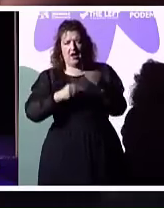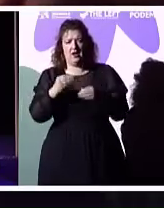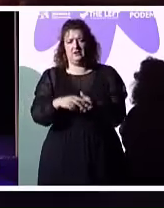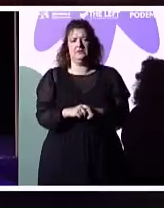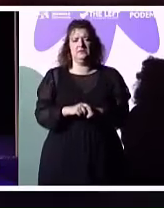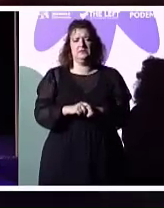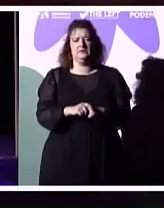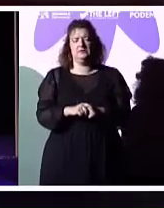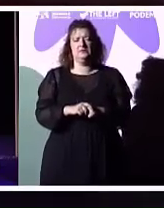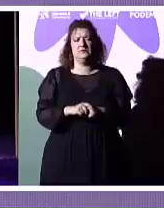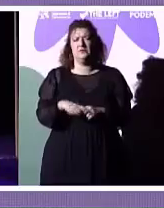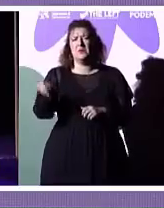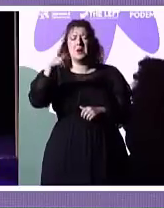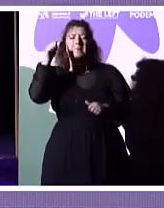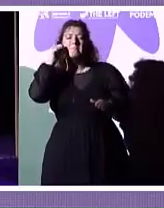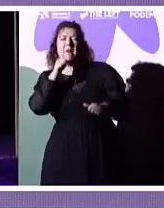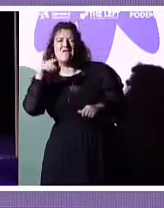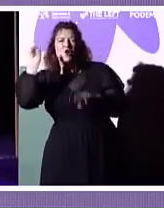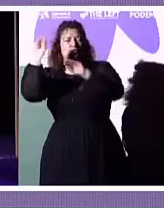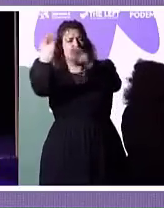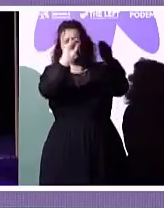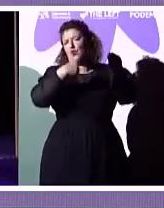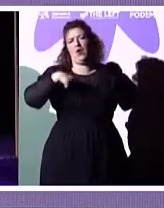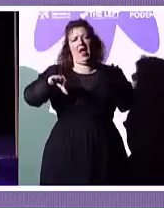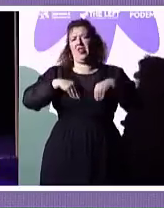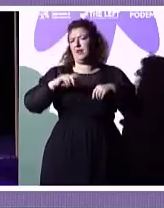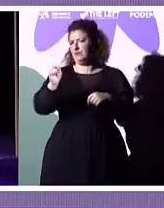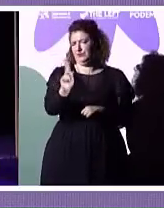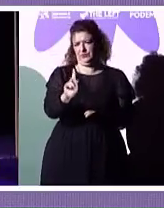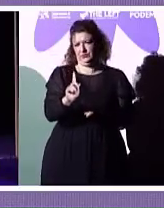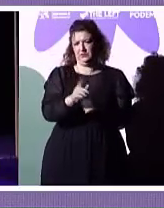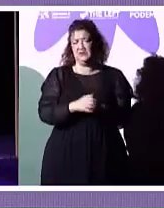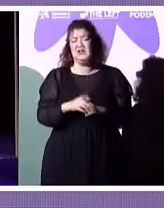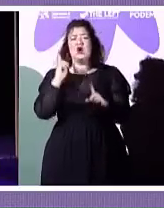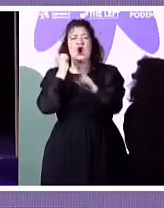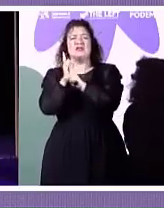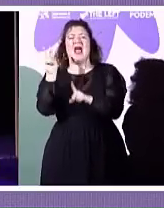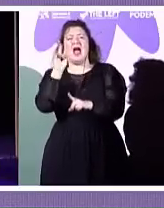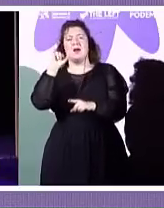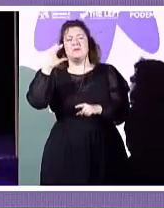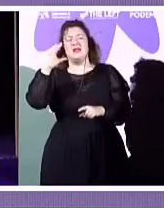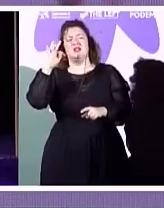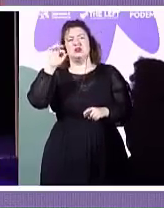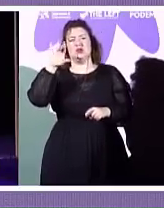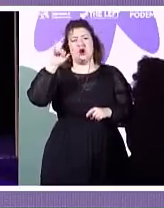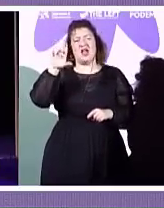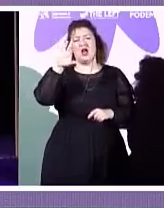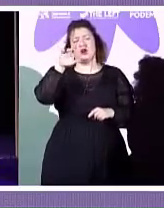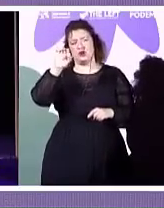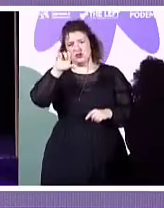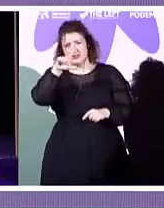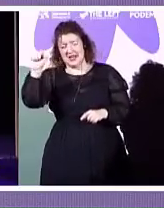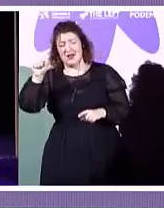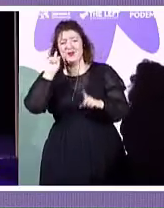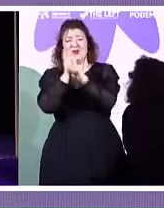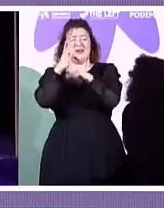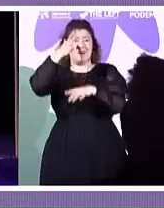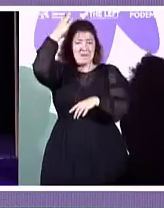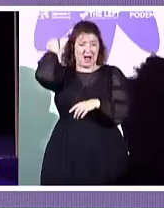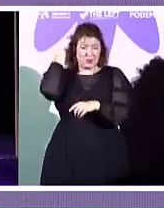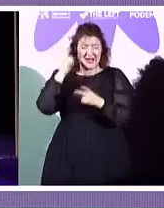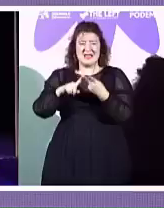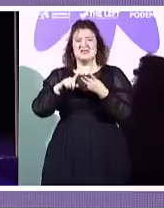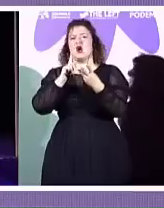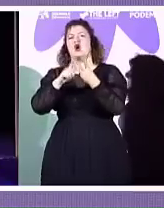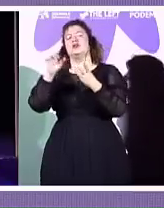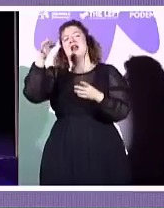sus reglas mafiosas del juego ni contra Victoria rosell ni contra Pablo Iglesias ni contra Juan Carlos monedero ni